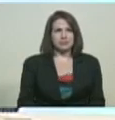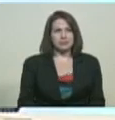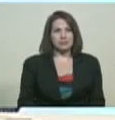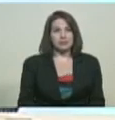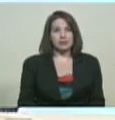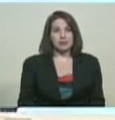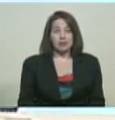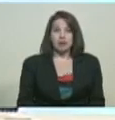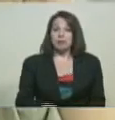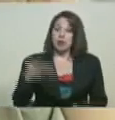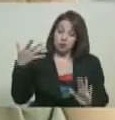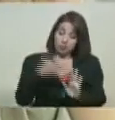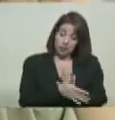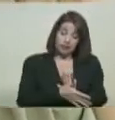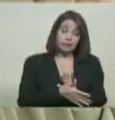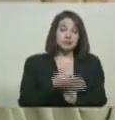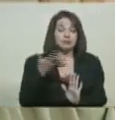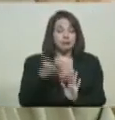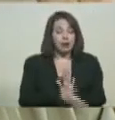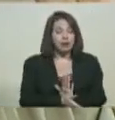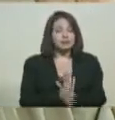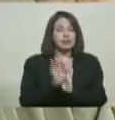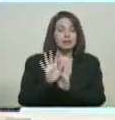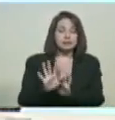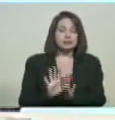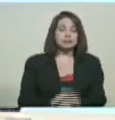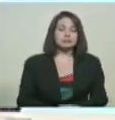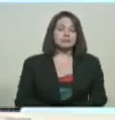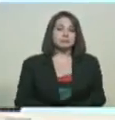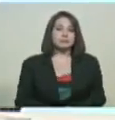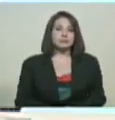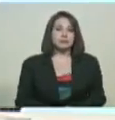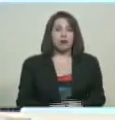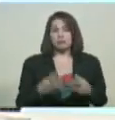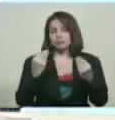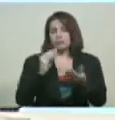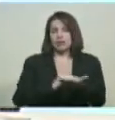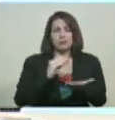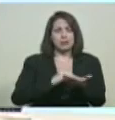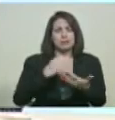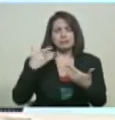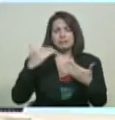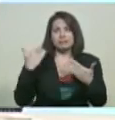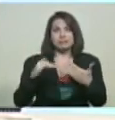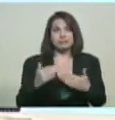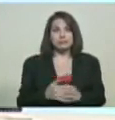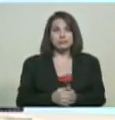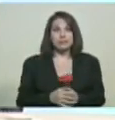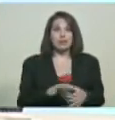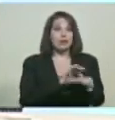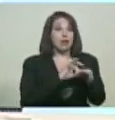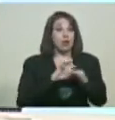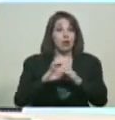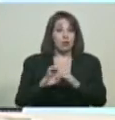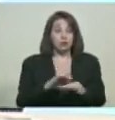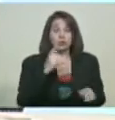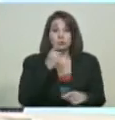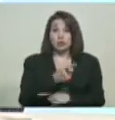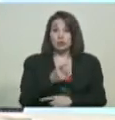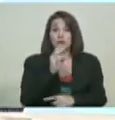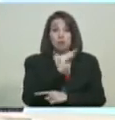sucede verá muchas veces entonces la unión hay que cuidarla